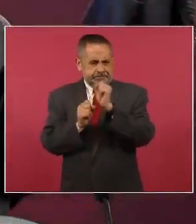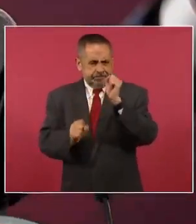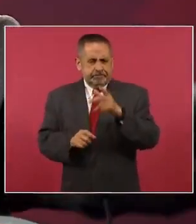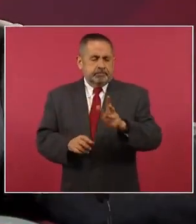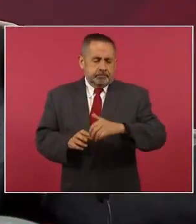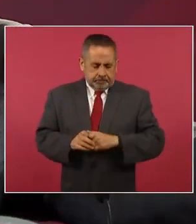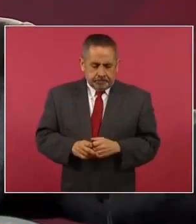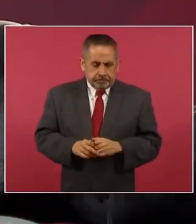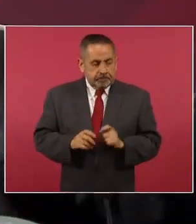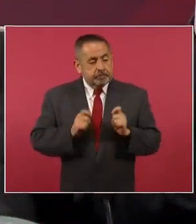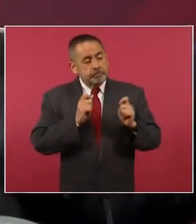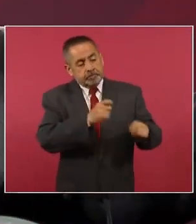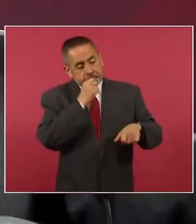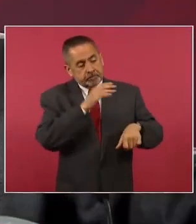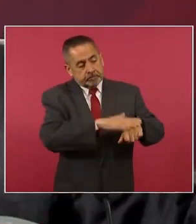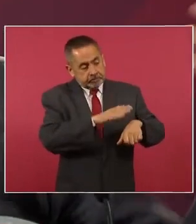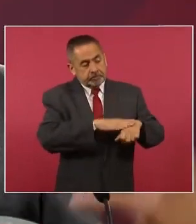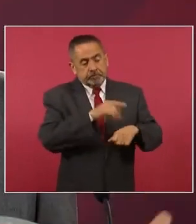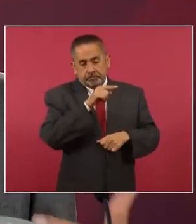Regresa